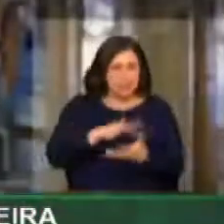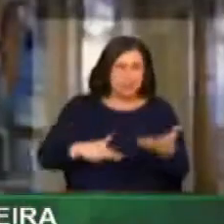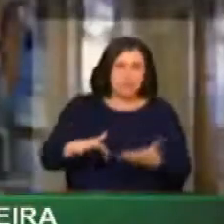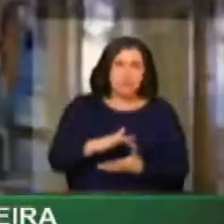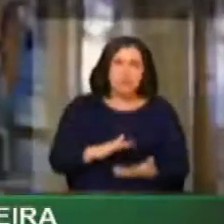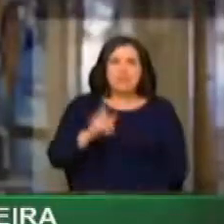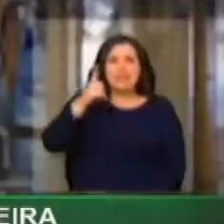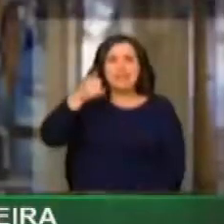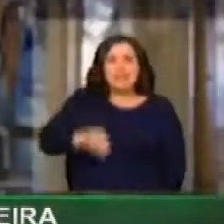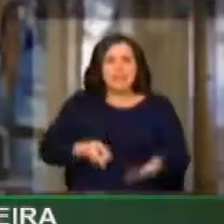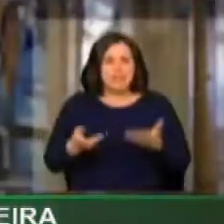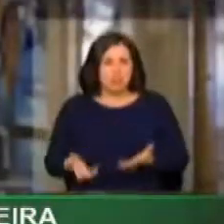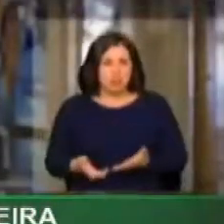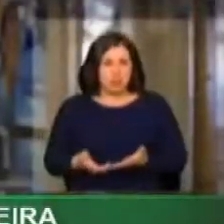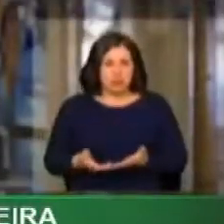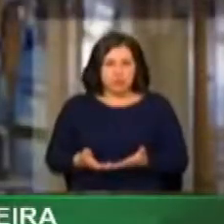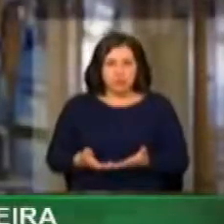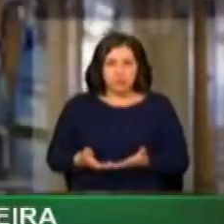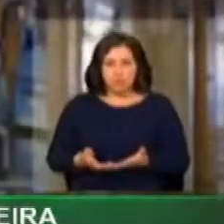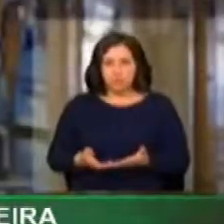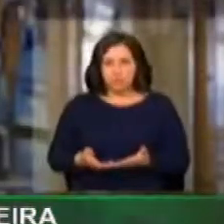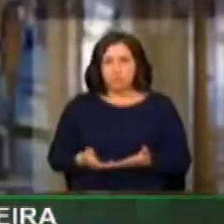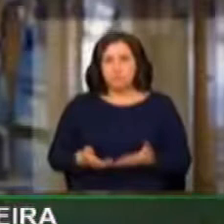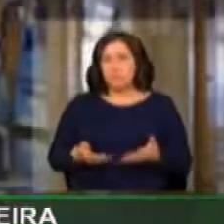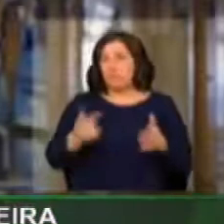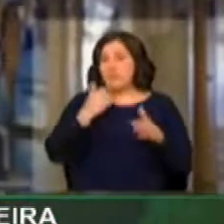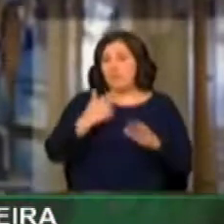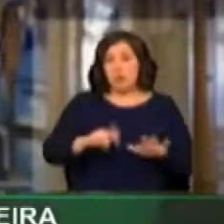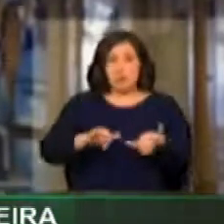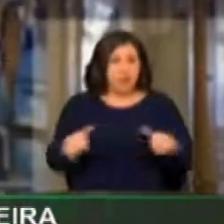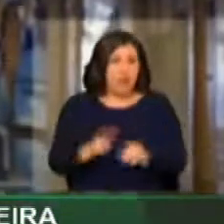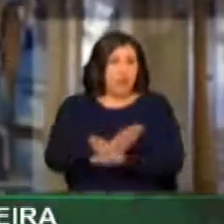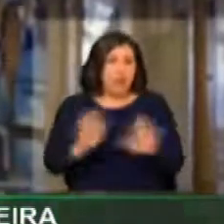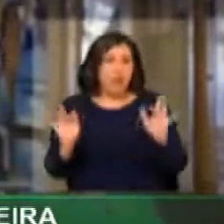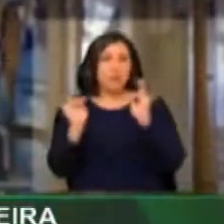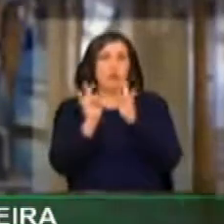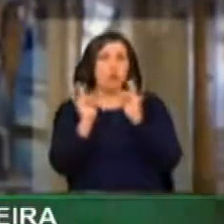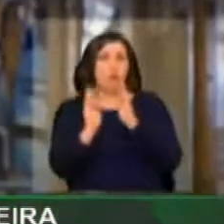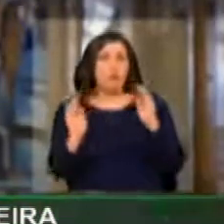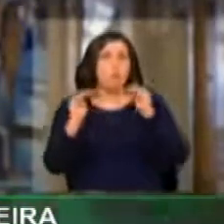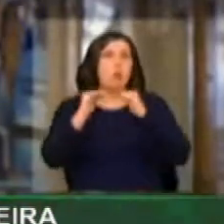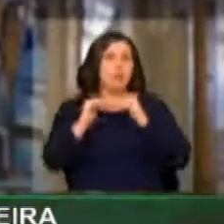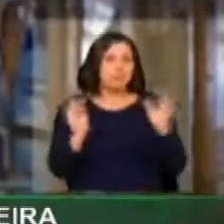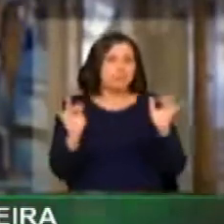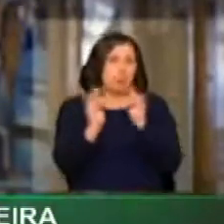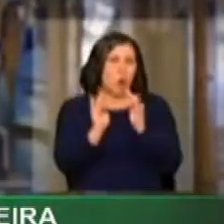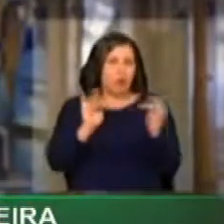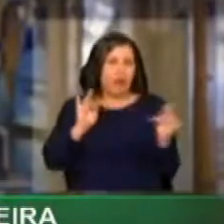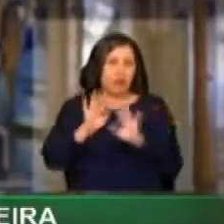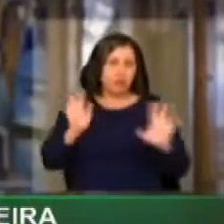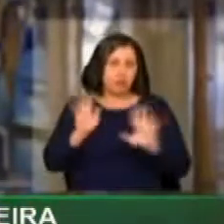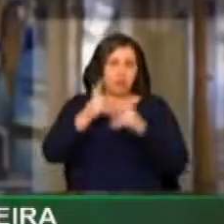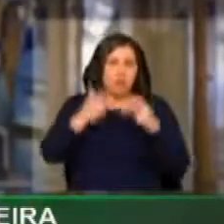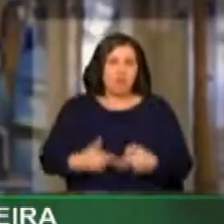decisiones y decide quemar los puentes, destruir y no dejar esos vínculos donde uno está,